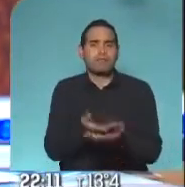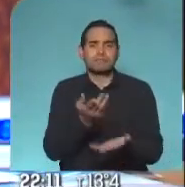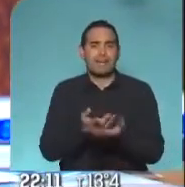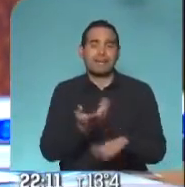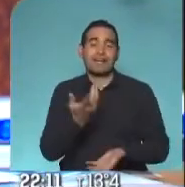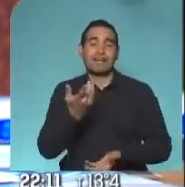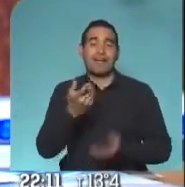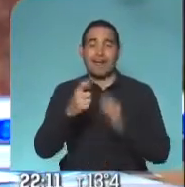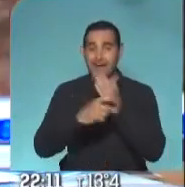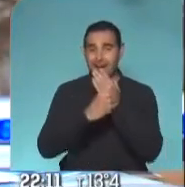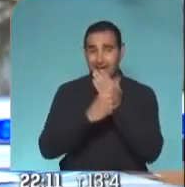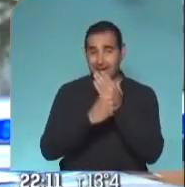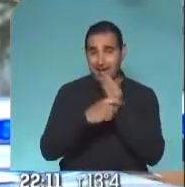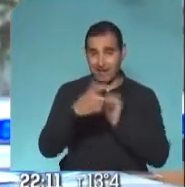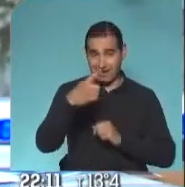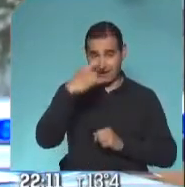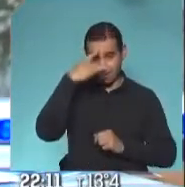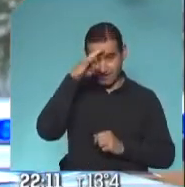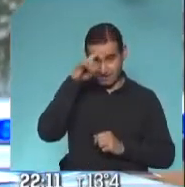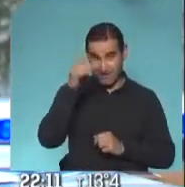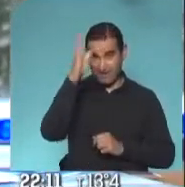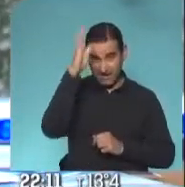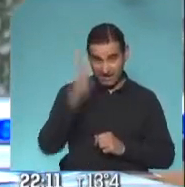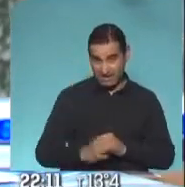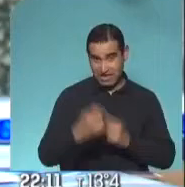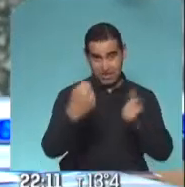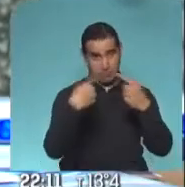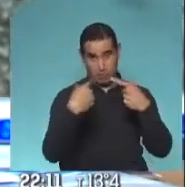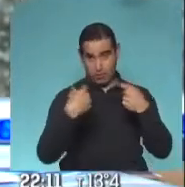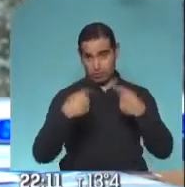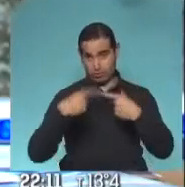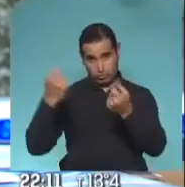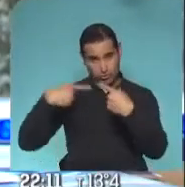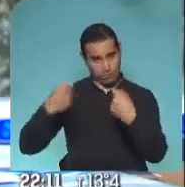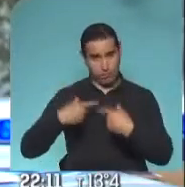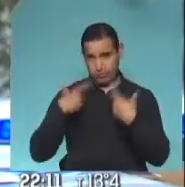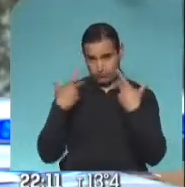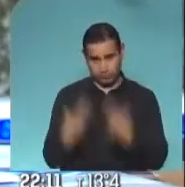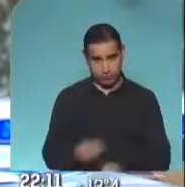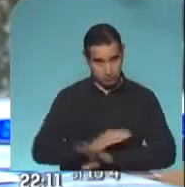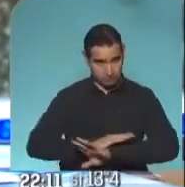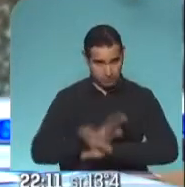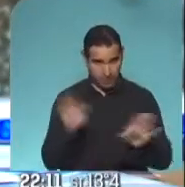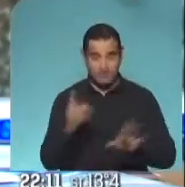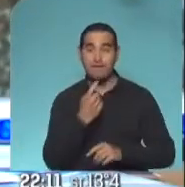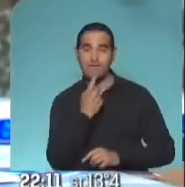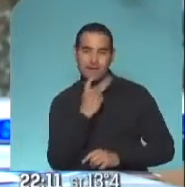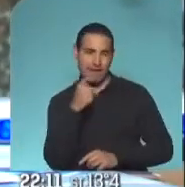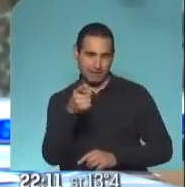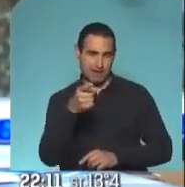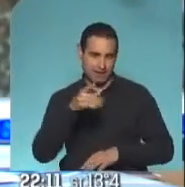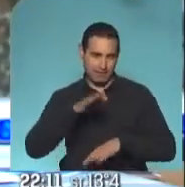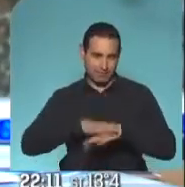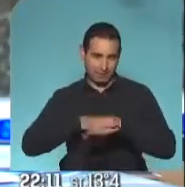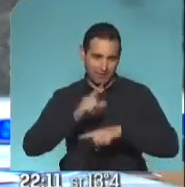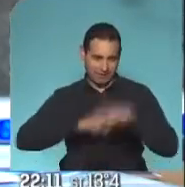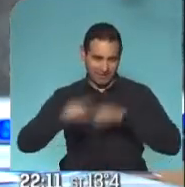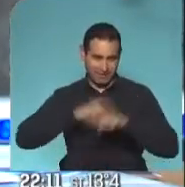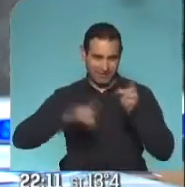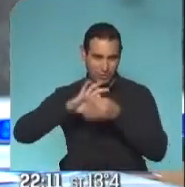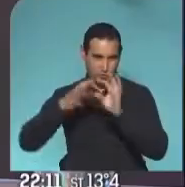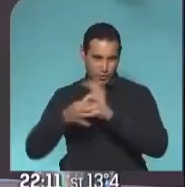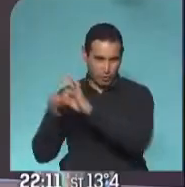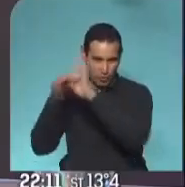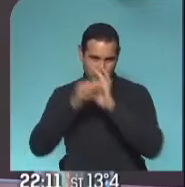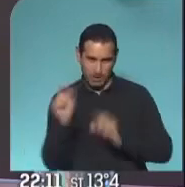de res de Brasil hasta tanto se solucione este problema. Finlandia, que ocupa la presidencia rotativa de la Unión Europea. Sí, se están